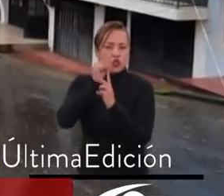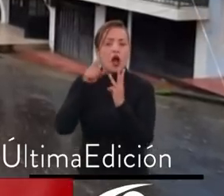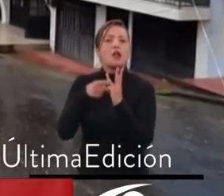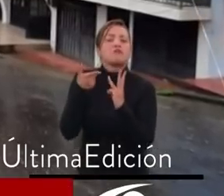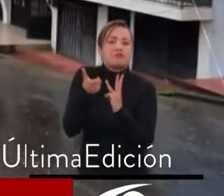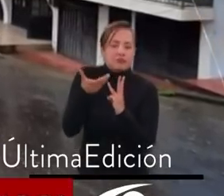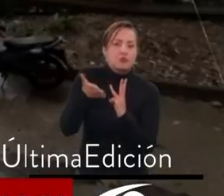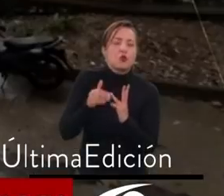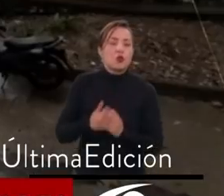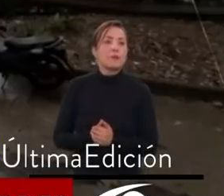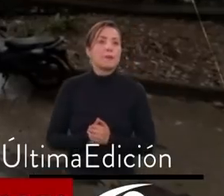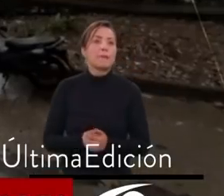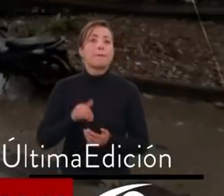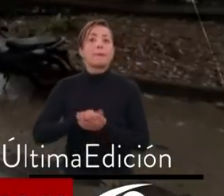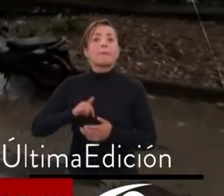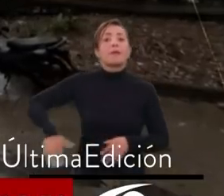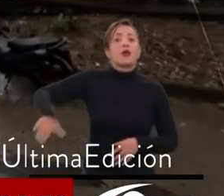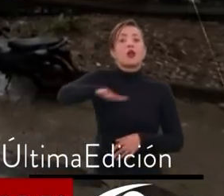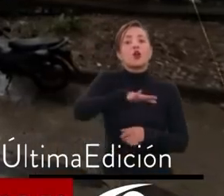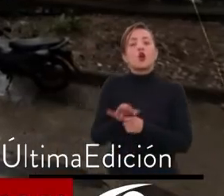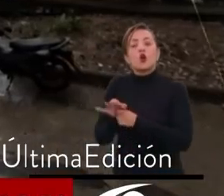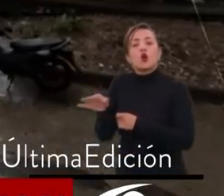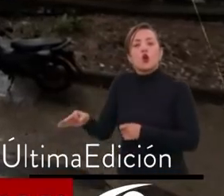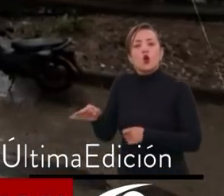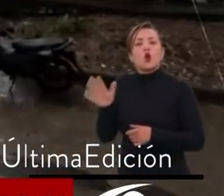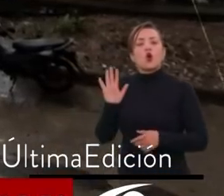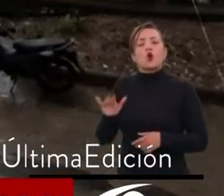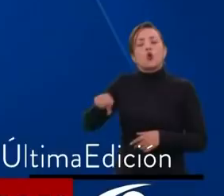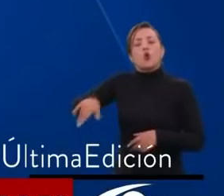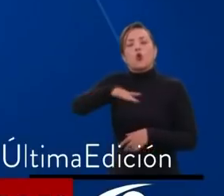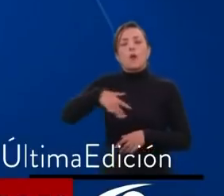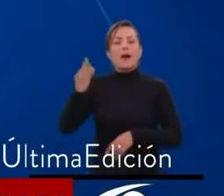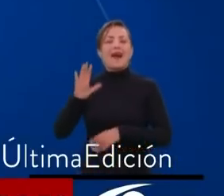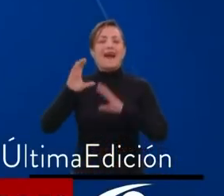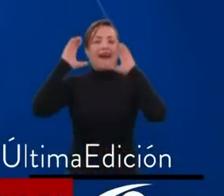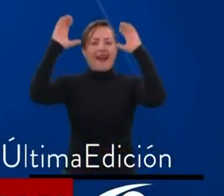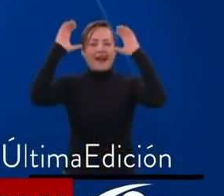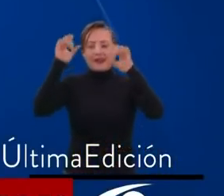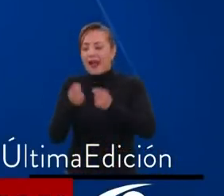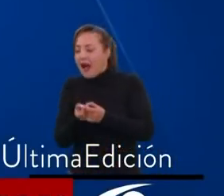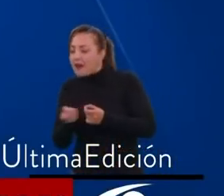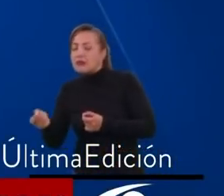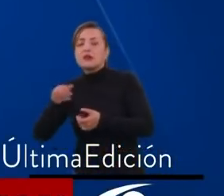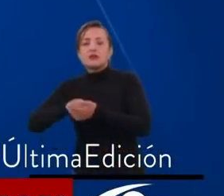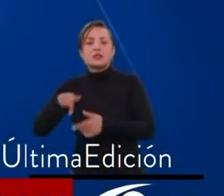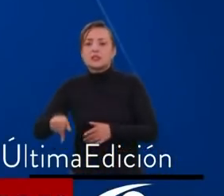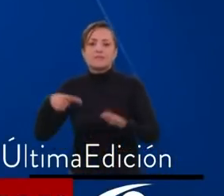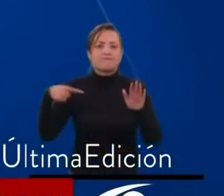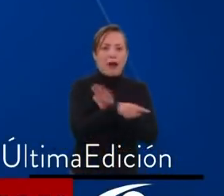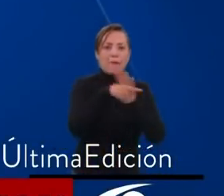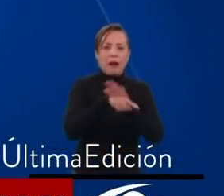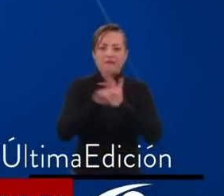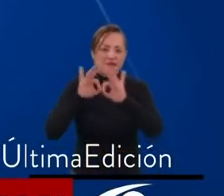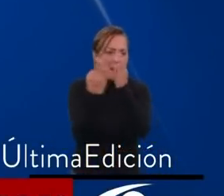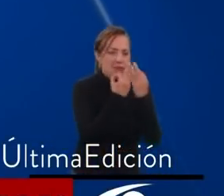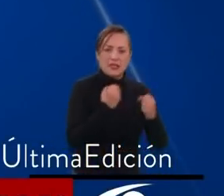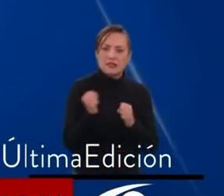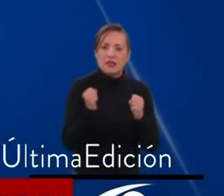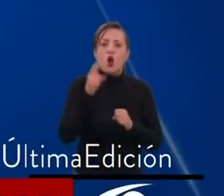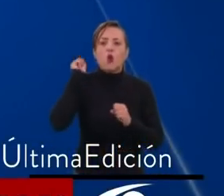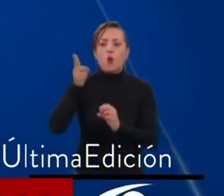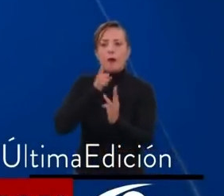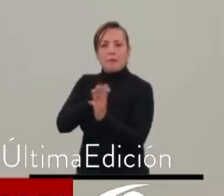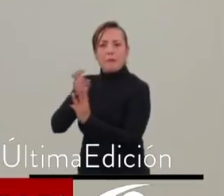En el municipio de Curillo, Caquetá, son atendidas las familias que salieron de la vereda Cerritos tras la incursión armada que dejó tres personas